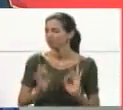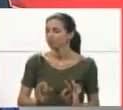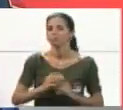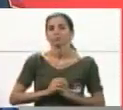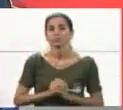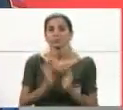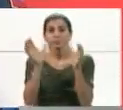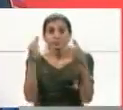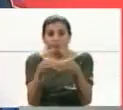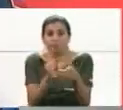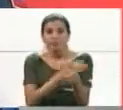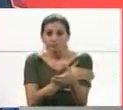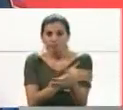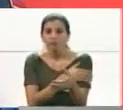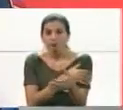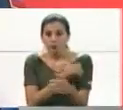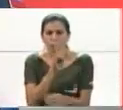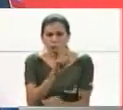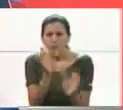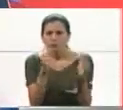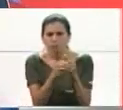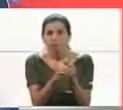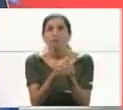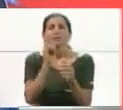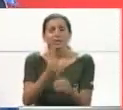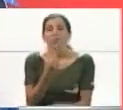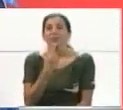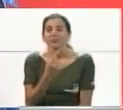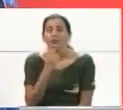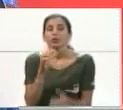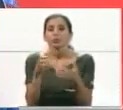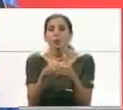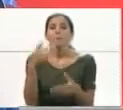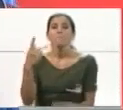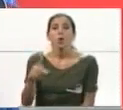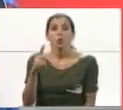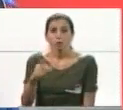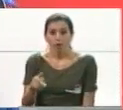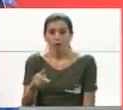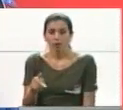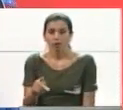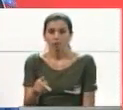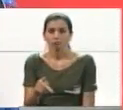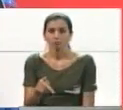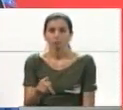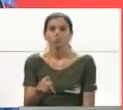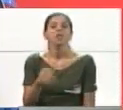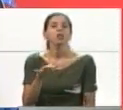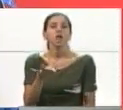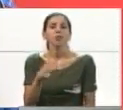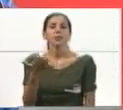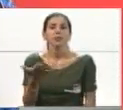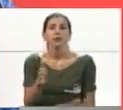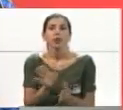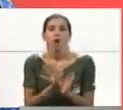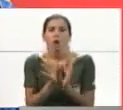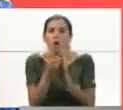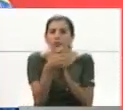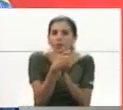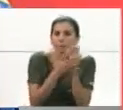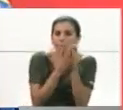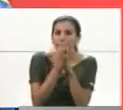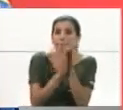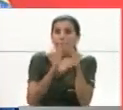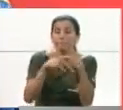un sector de la oposición, hay que decirlo, del Partido Voluntad Popular, se encuentra en la oscuridad planeando